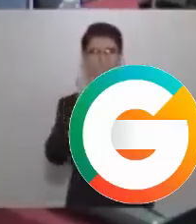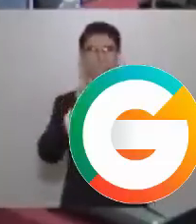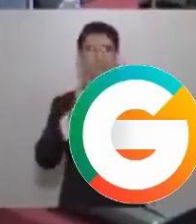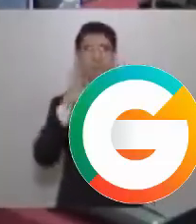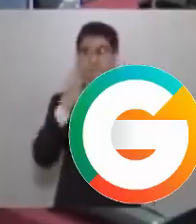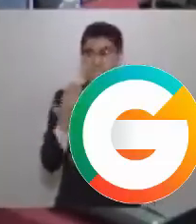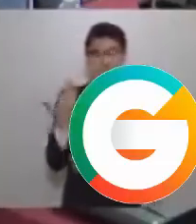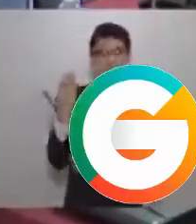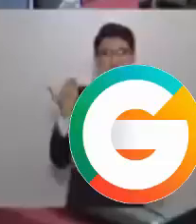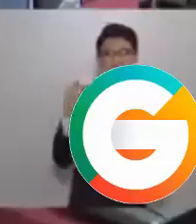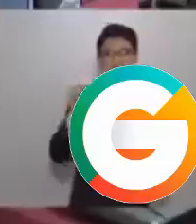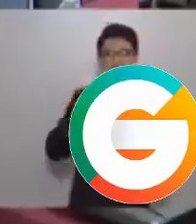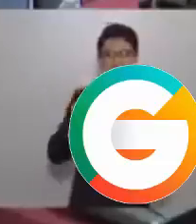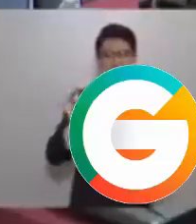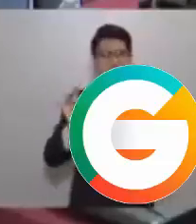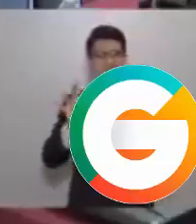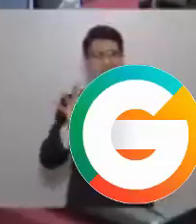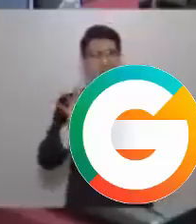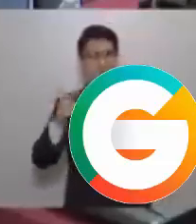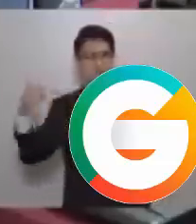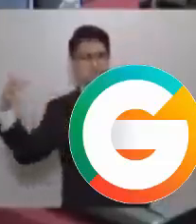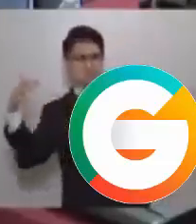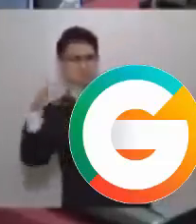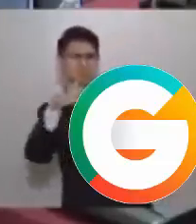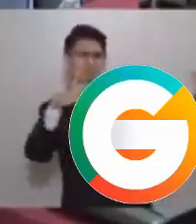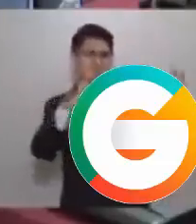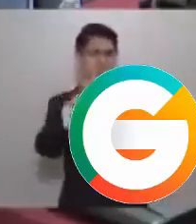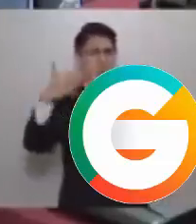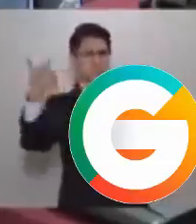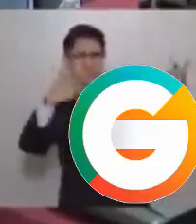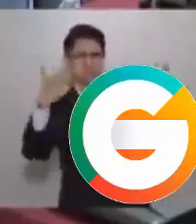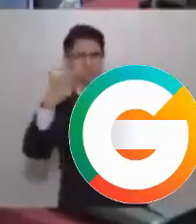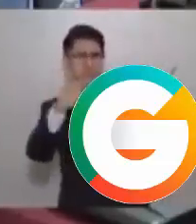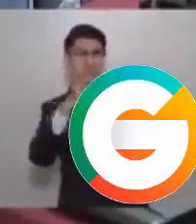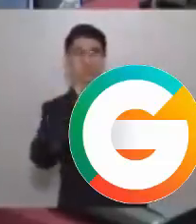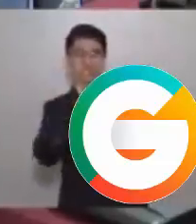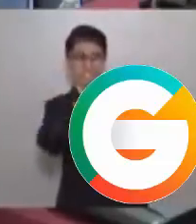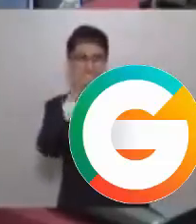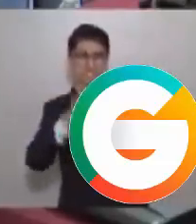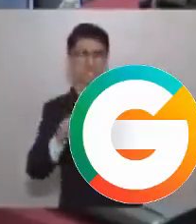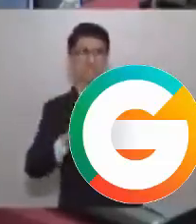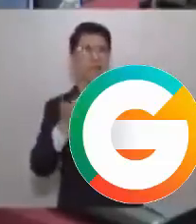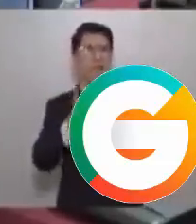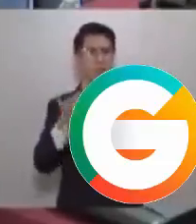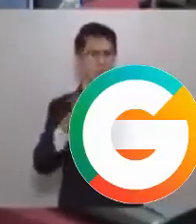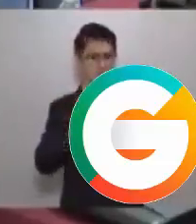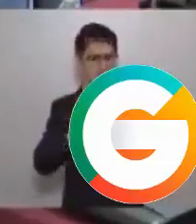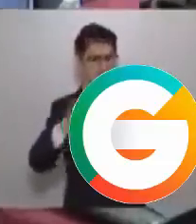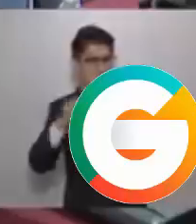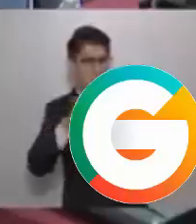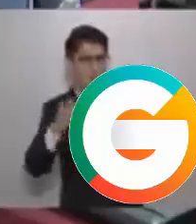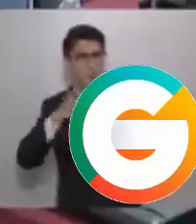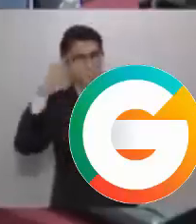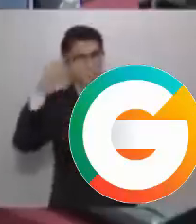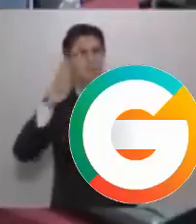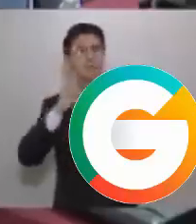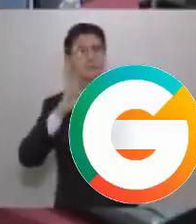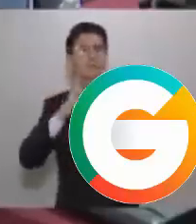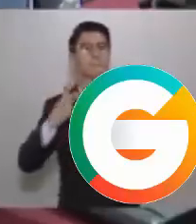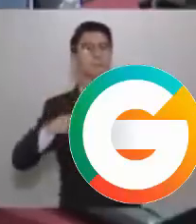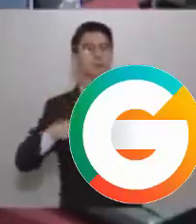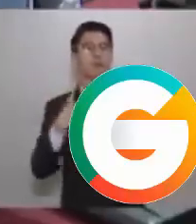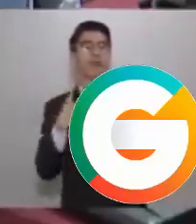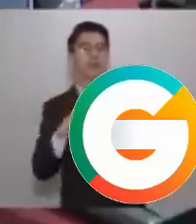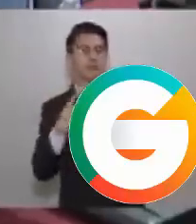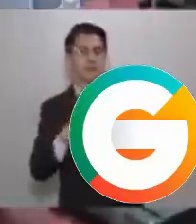de controlar quiénes son los que se inscriben en este tipo de eventos turísticos. Sí, bueno, en primero de